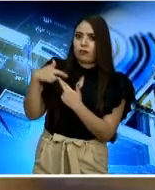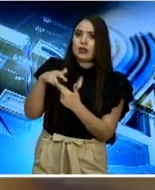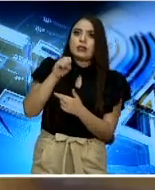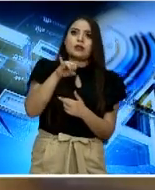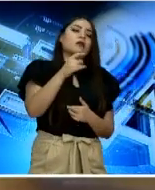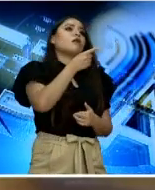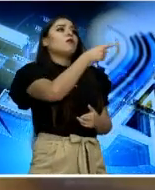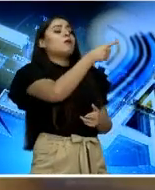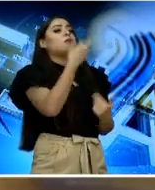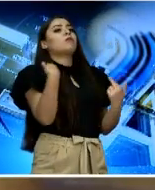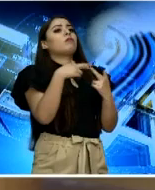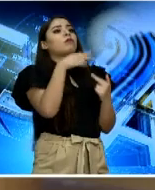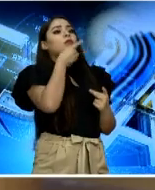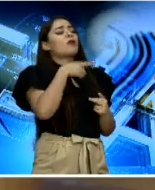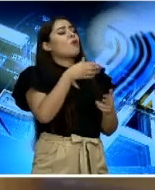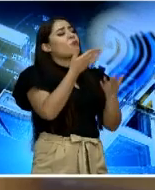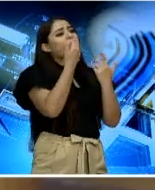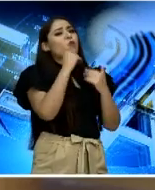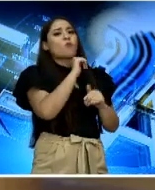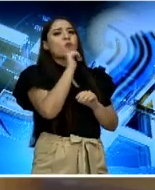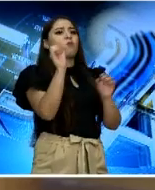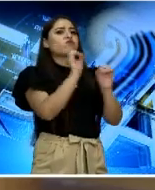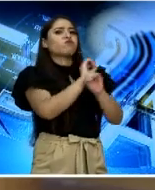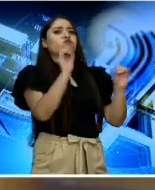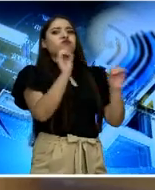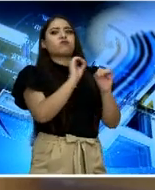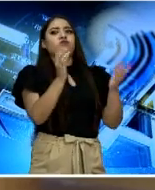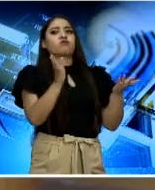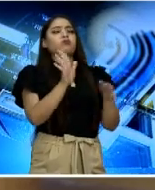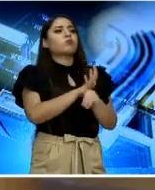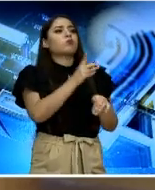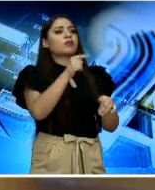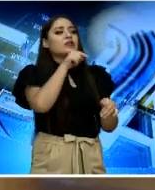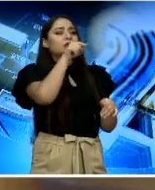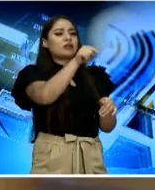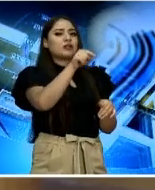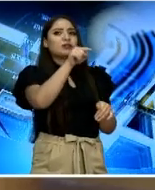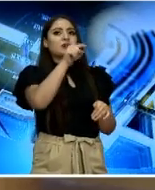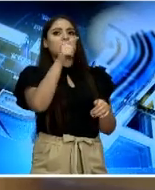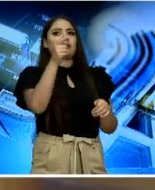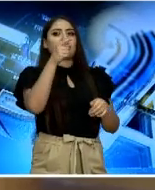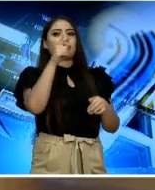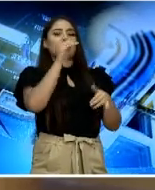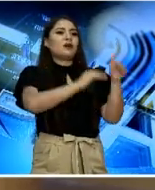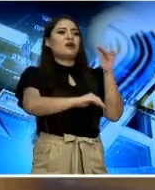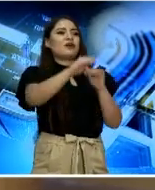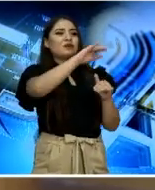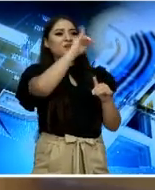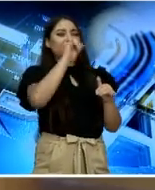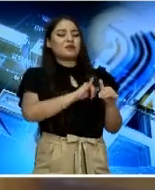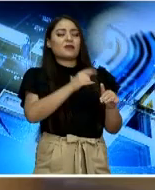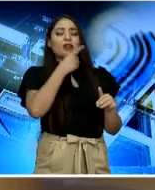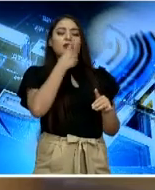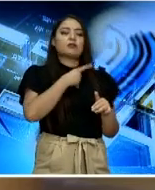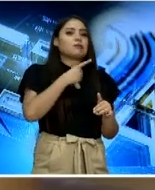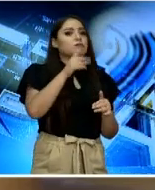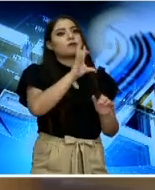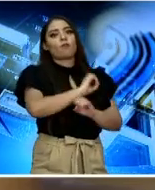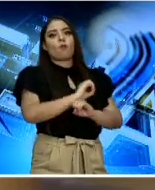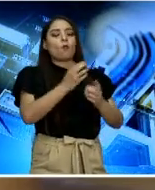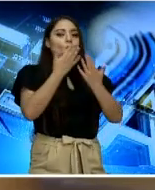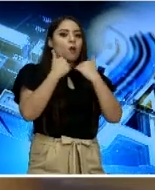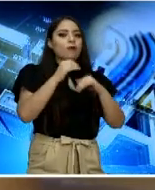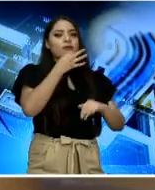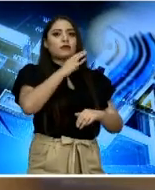haber nada, que porque en la de la zona no la habían dejado festejar, o sea, no hacer nada, nada más entrega de